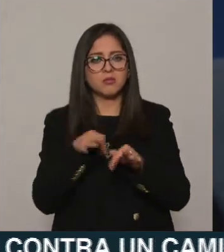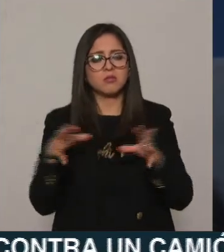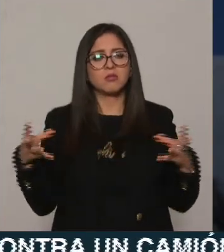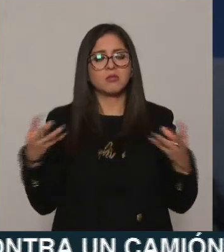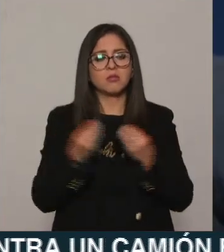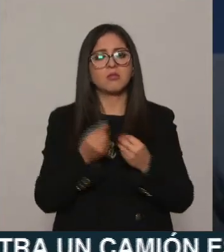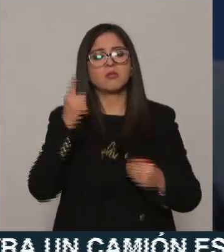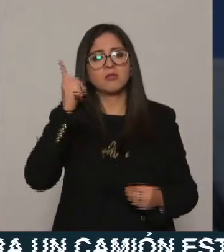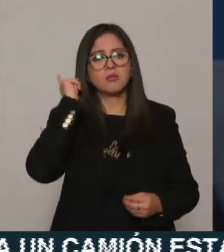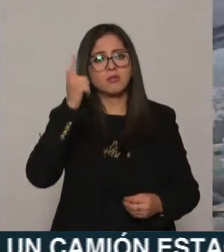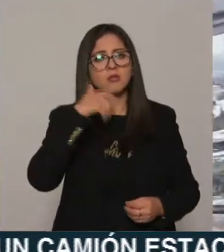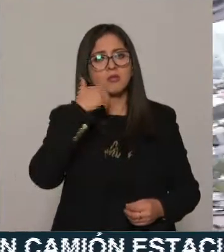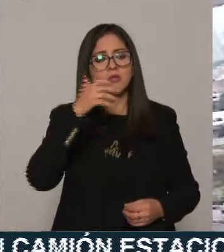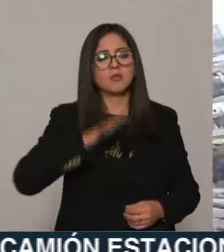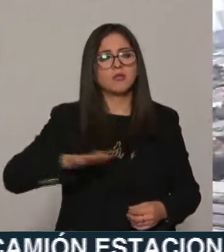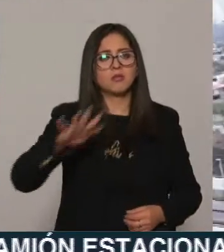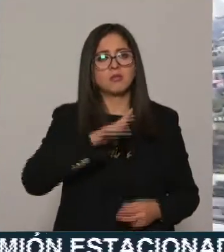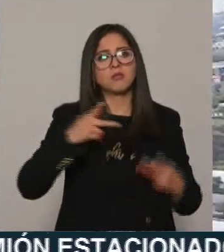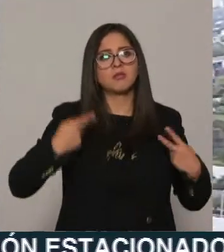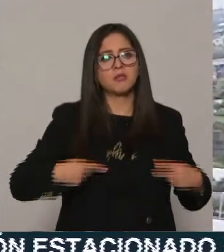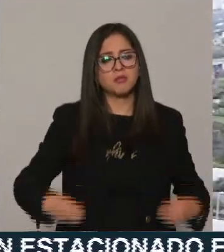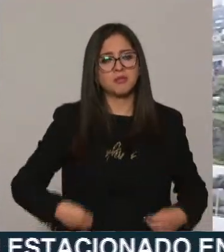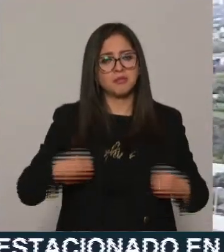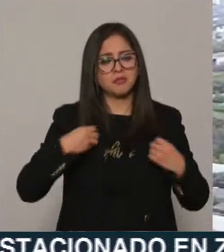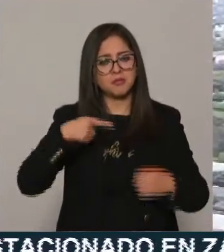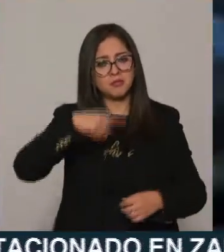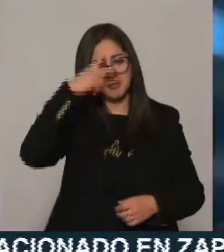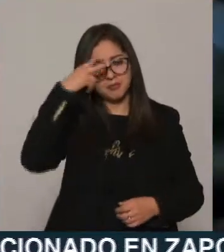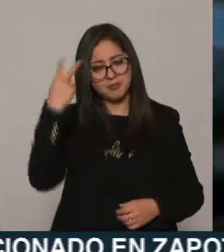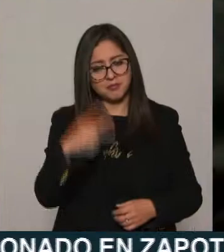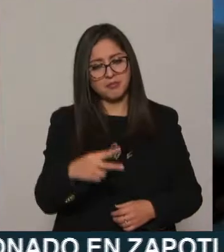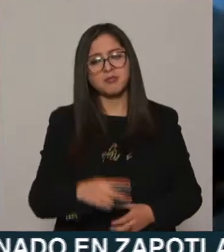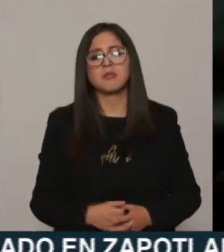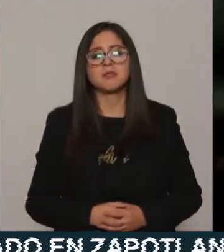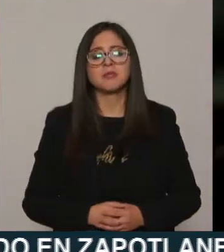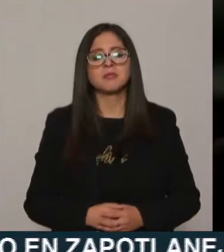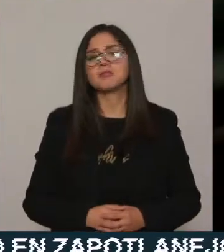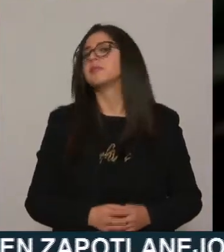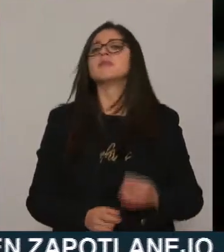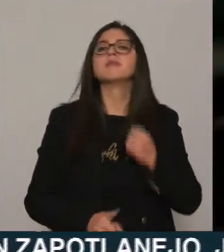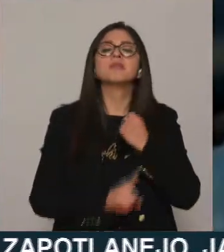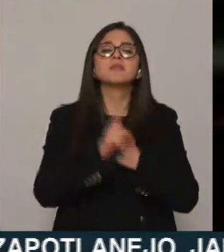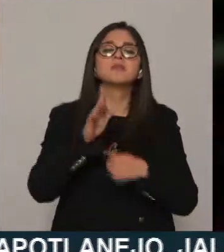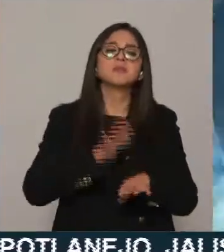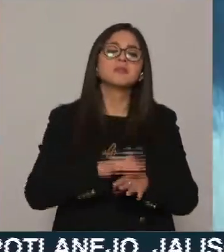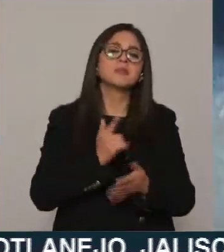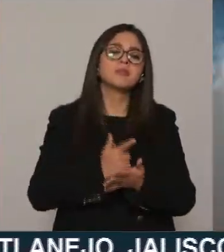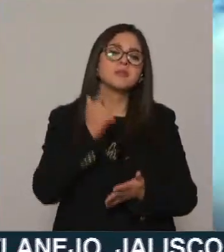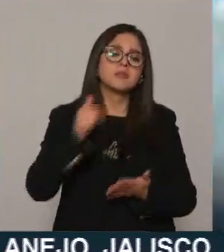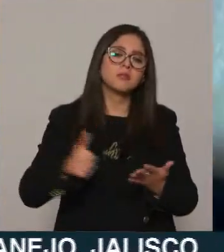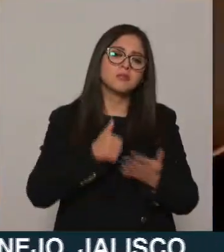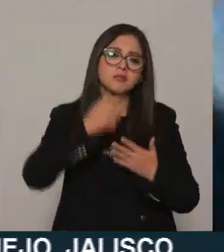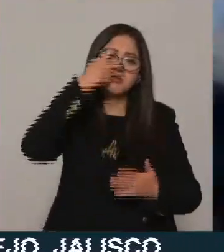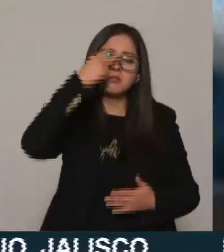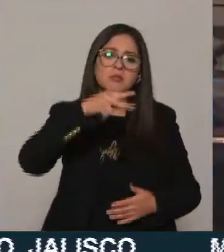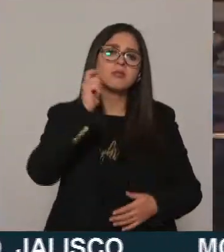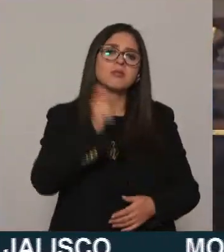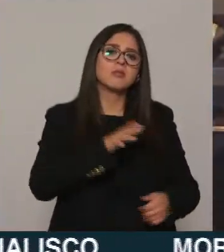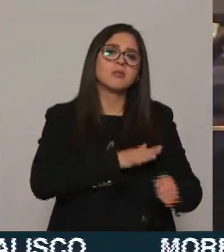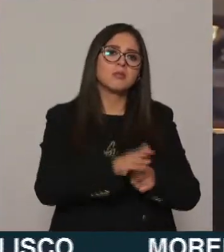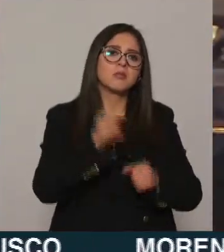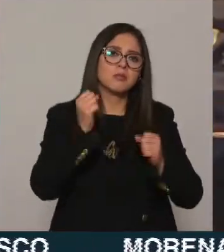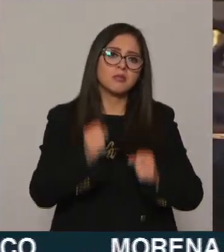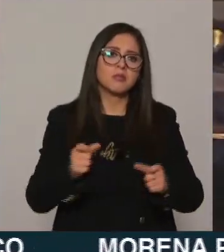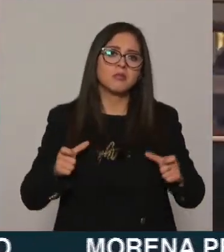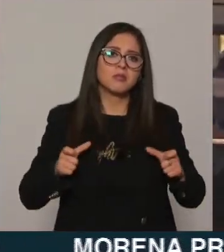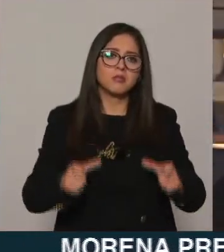aspiramos todos los mexicanos. Dijo que los retos más grandes que tiene el país, así como la Ciudad de México, son la inseguridad,